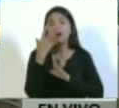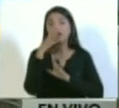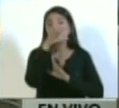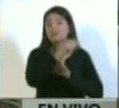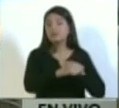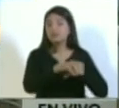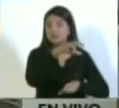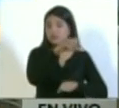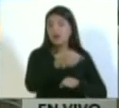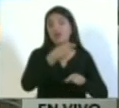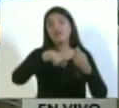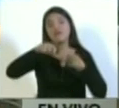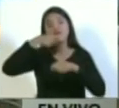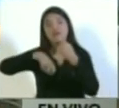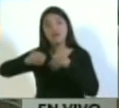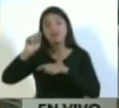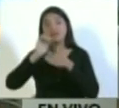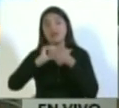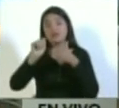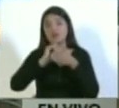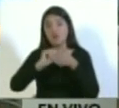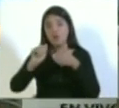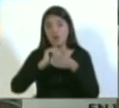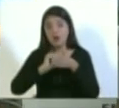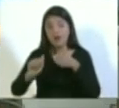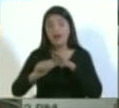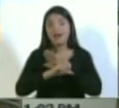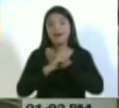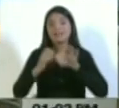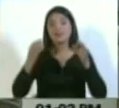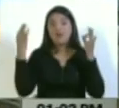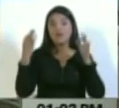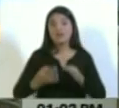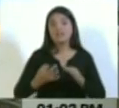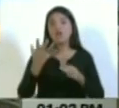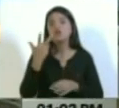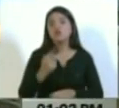importaciones y exportaciones en divisa, Gaceta Oficial número